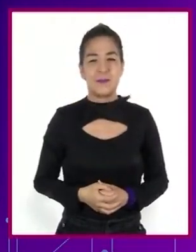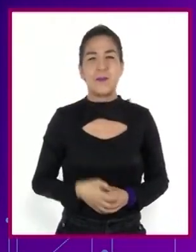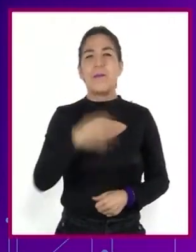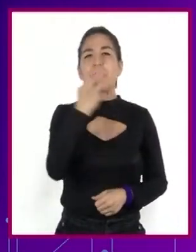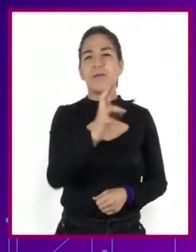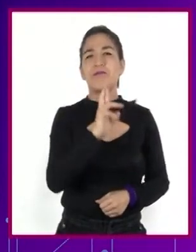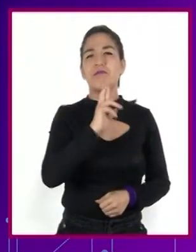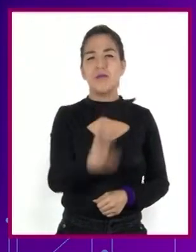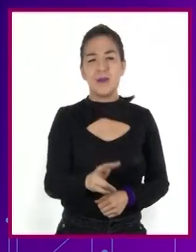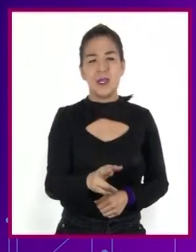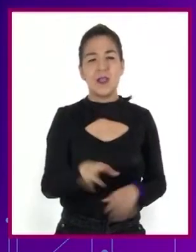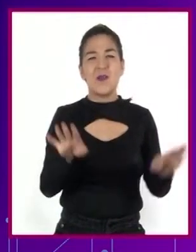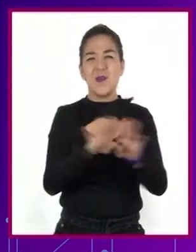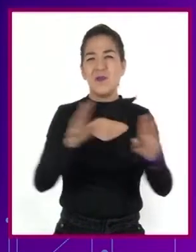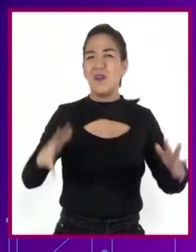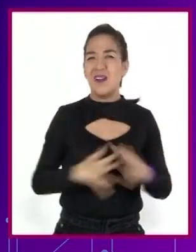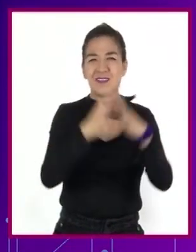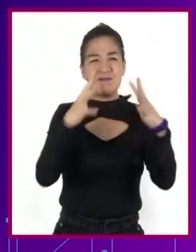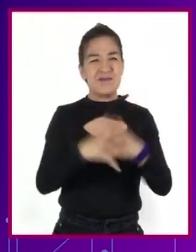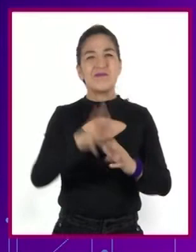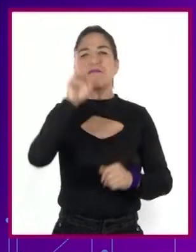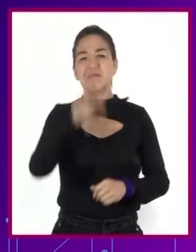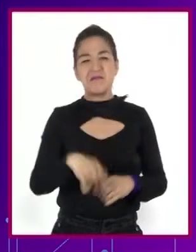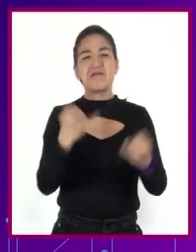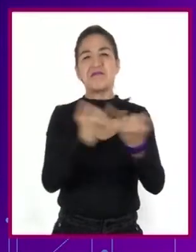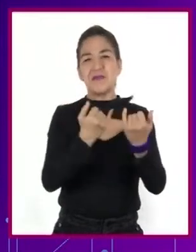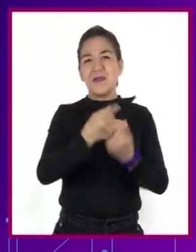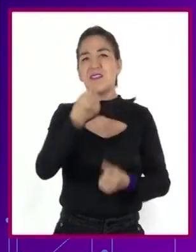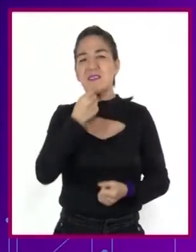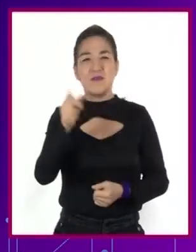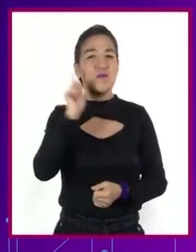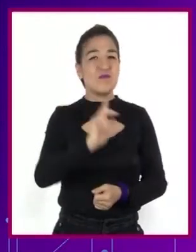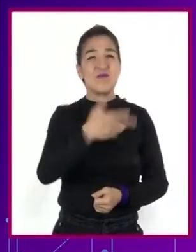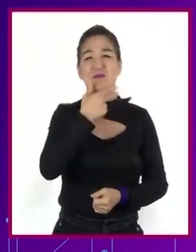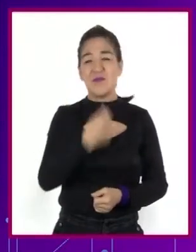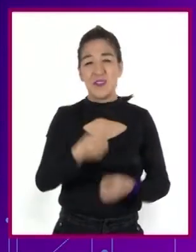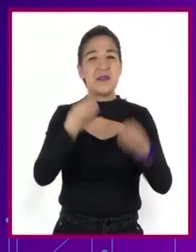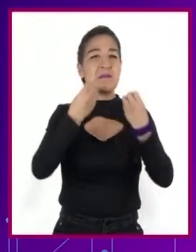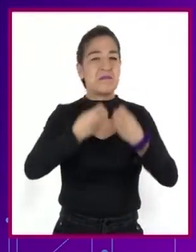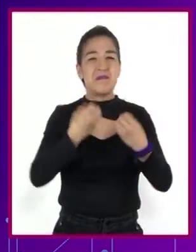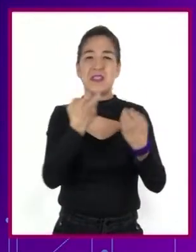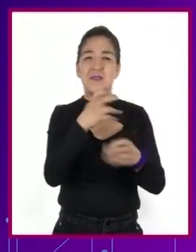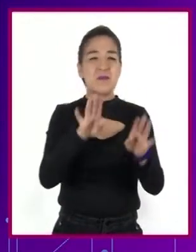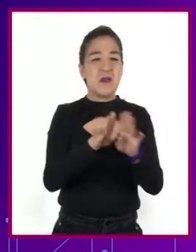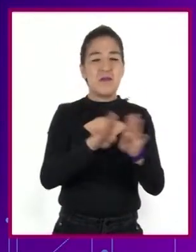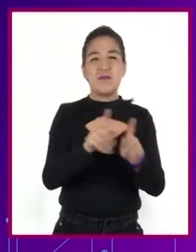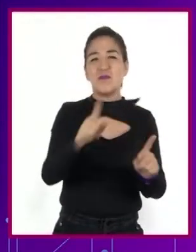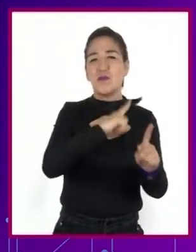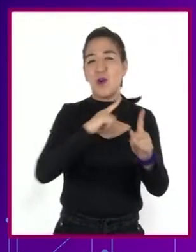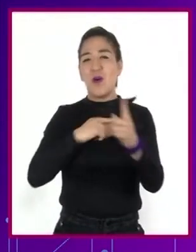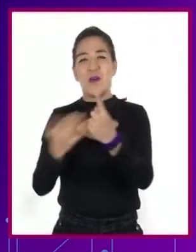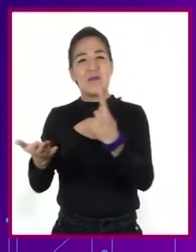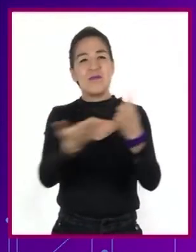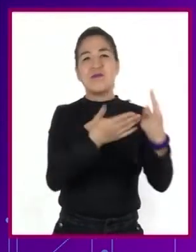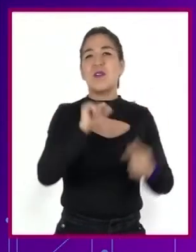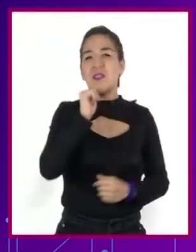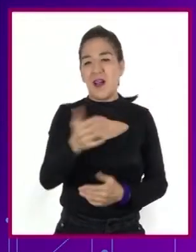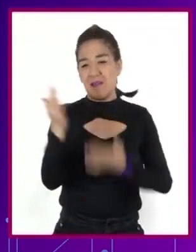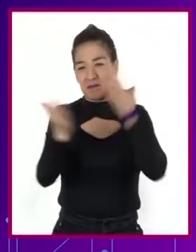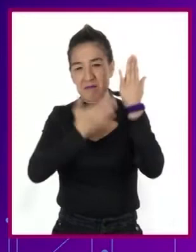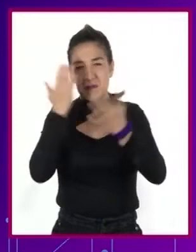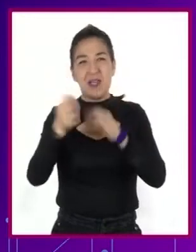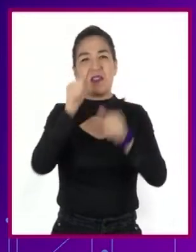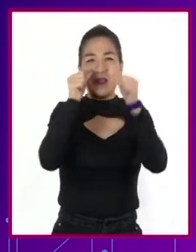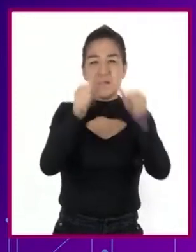resultados cruentos de la guerra también dejaron miles de niños y niñas en el desamparo, sin acceso a la educación o a servicios de